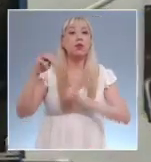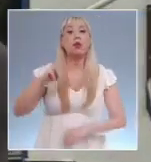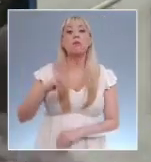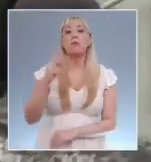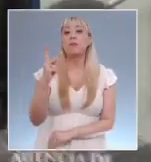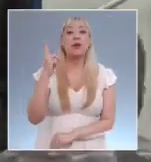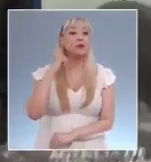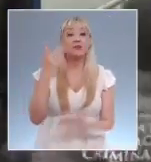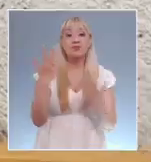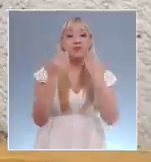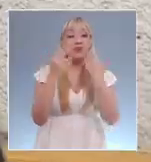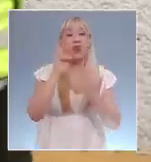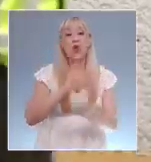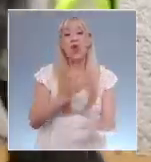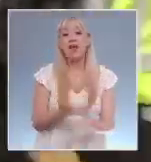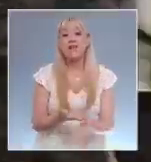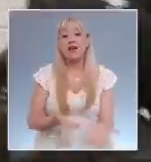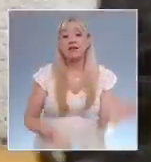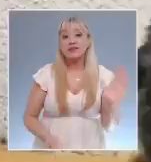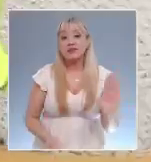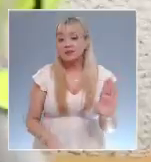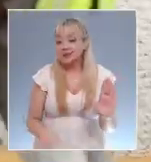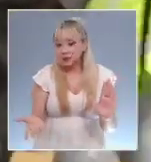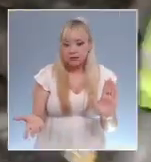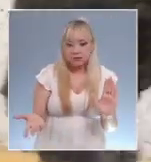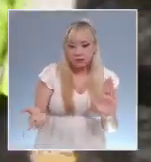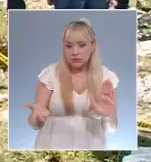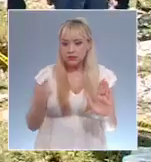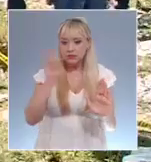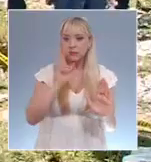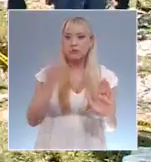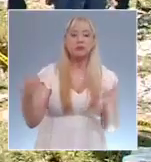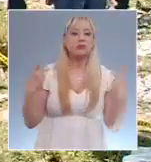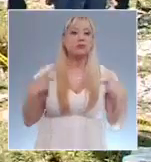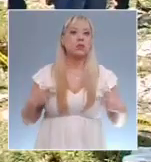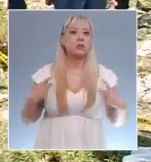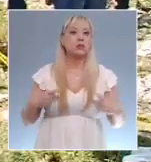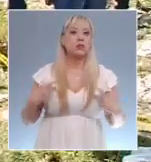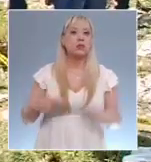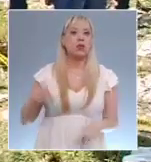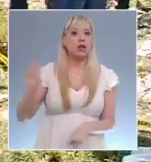que permitan corroborar que la persona presunta culpable cometió el delito. Y ante